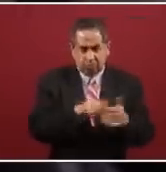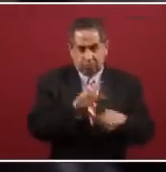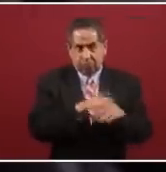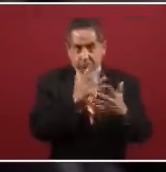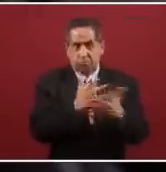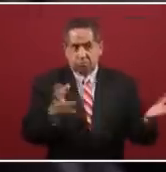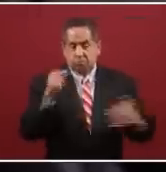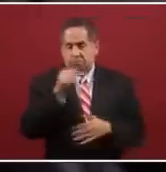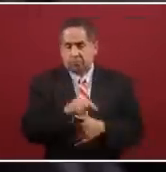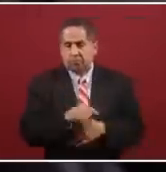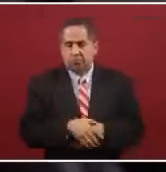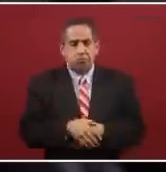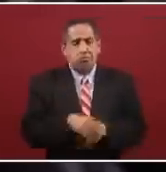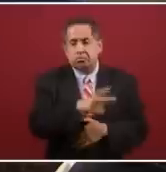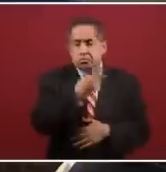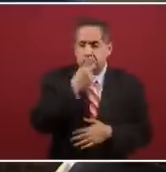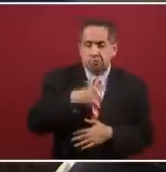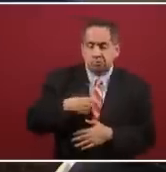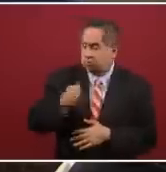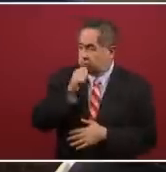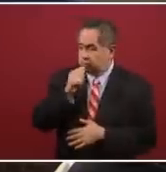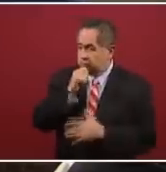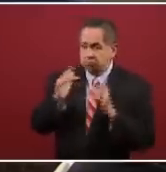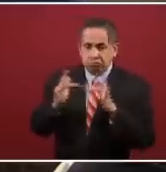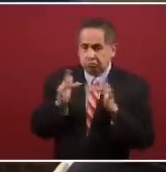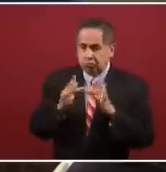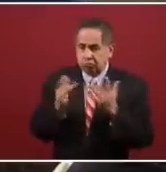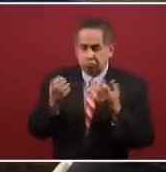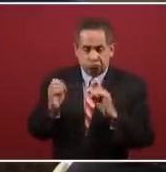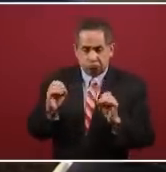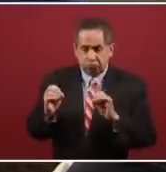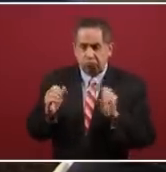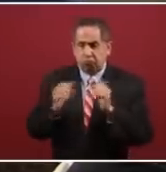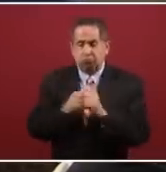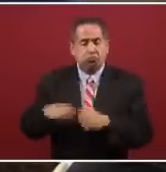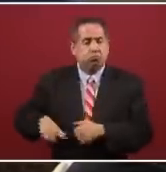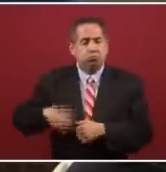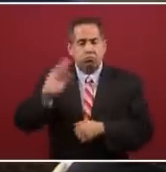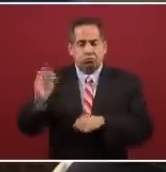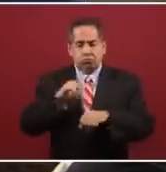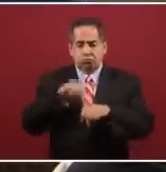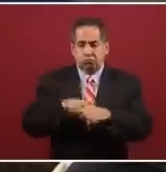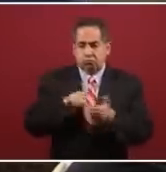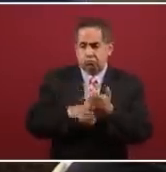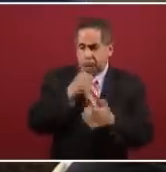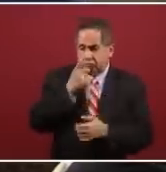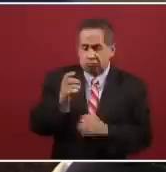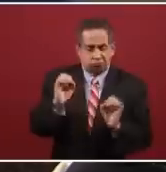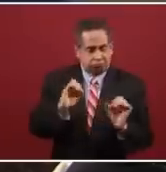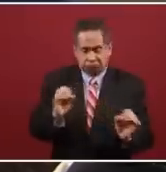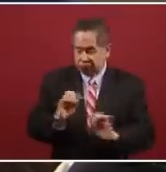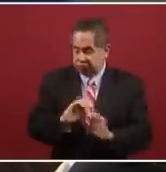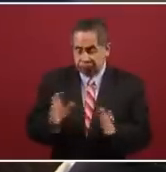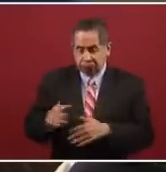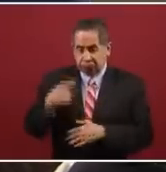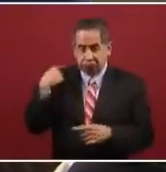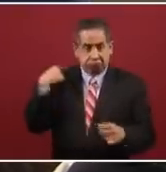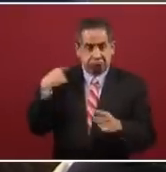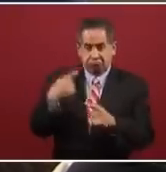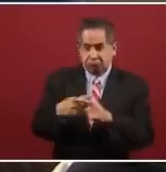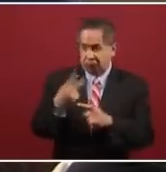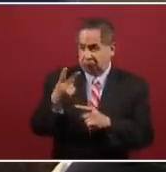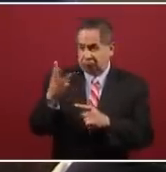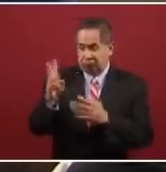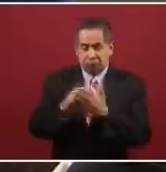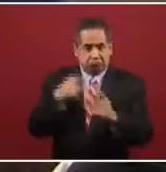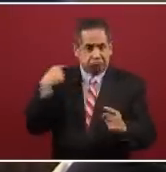grandes. Dijeron que no habían tenido ningún contacto del gobierno federal en meses, de hecho en